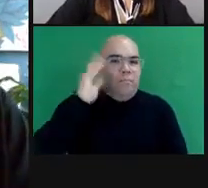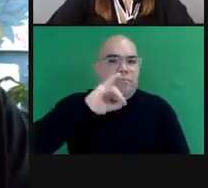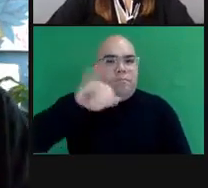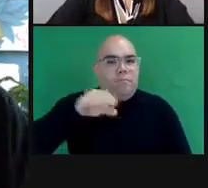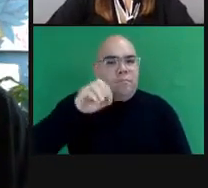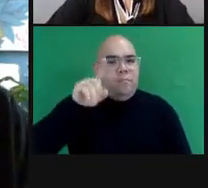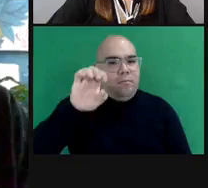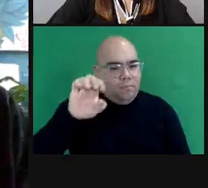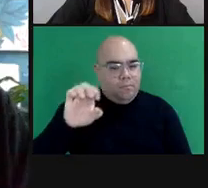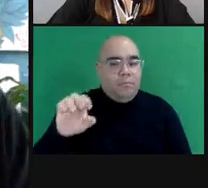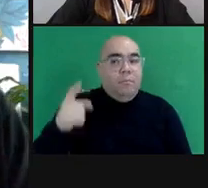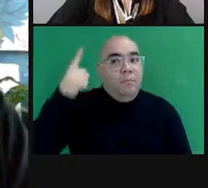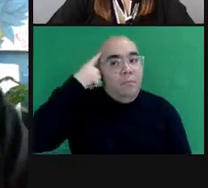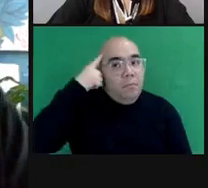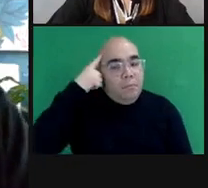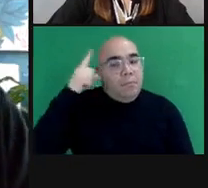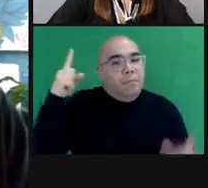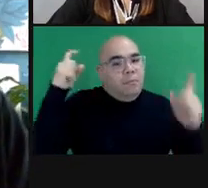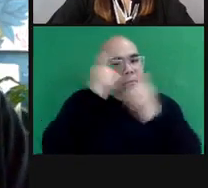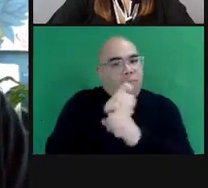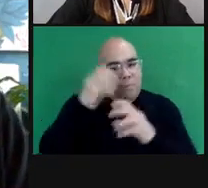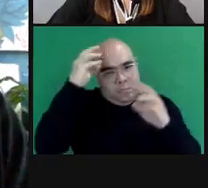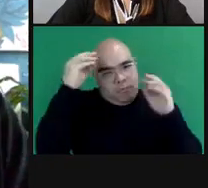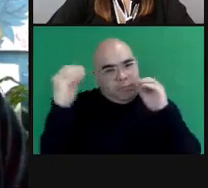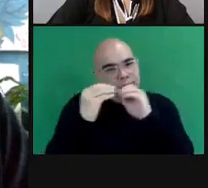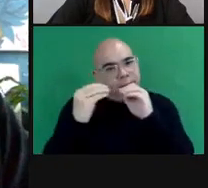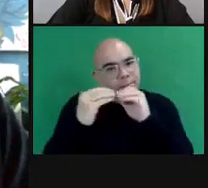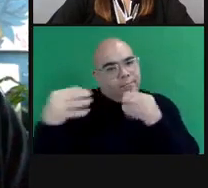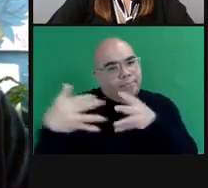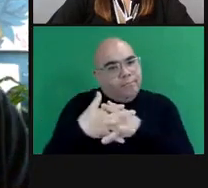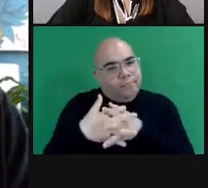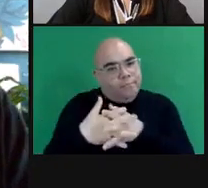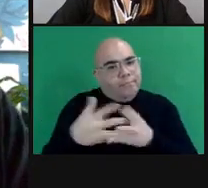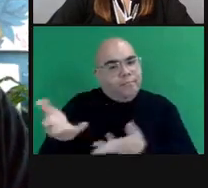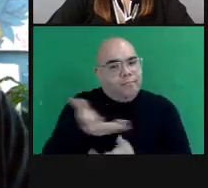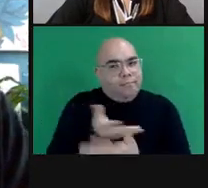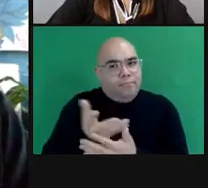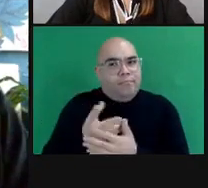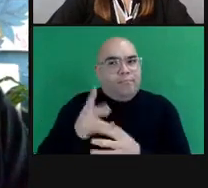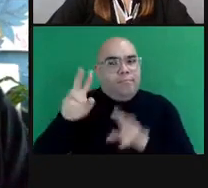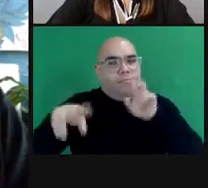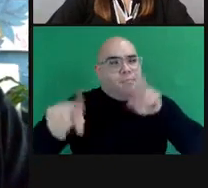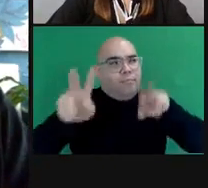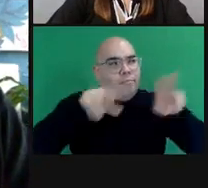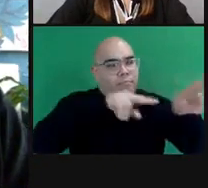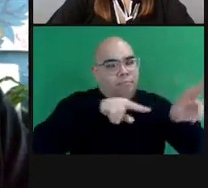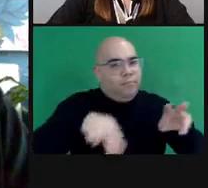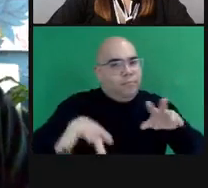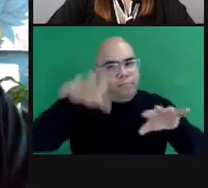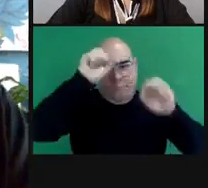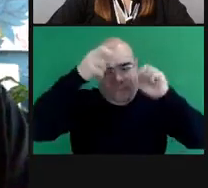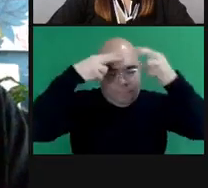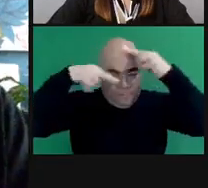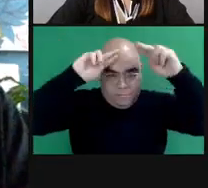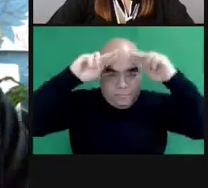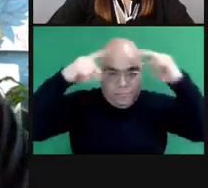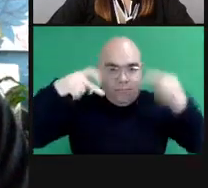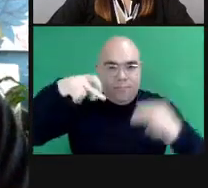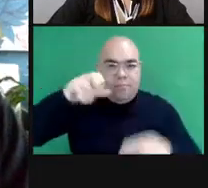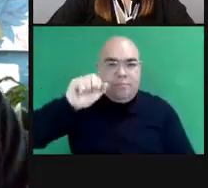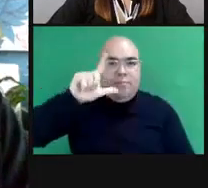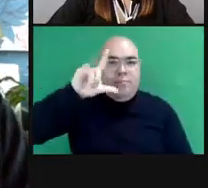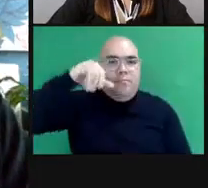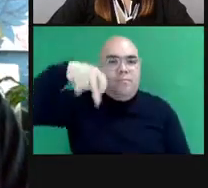Estoy también de acuerdo como en esas lecturas de palimpsésticas,